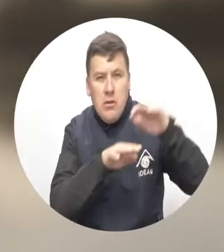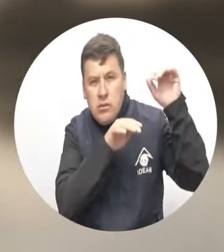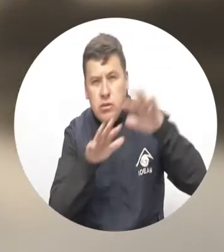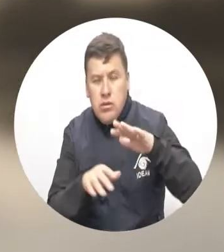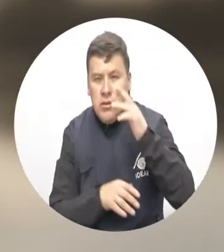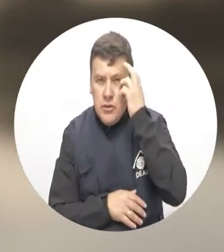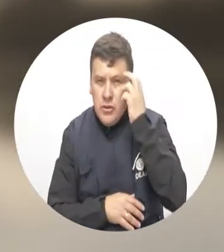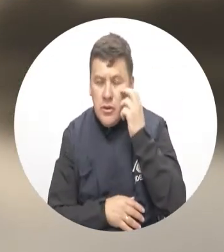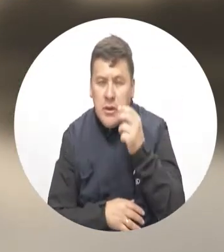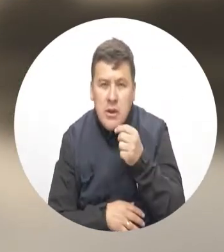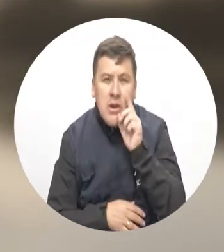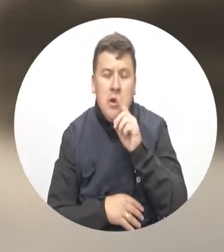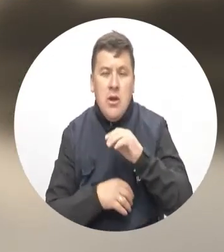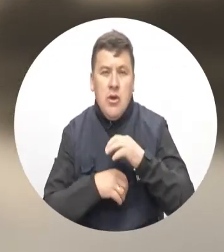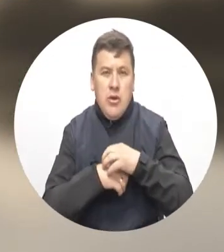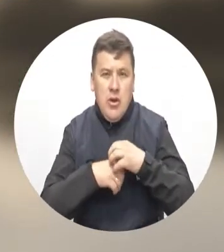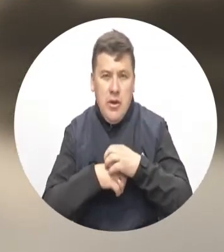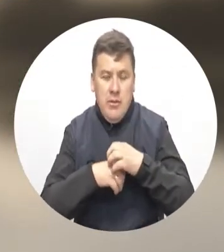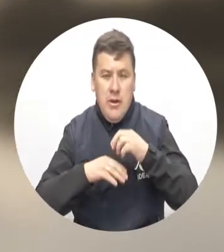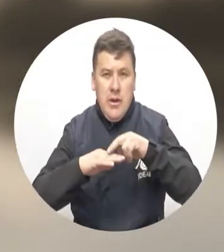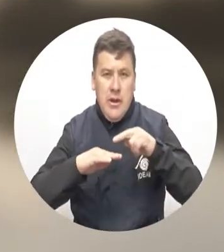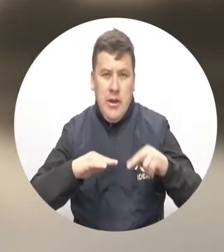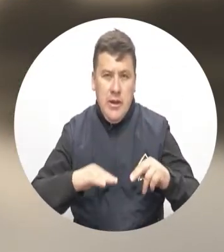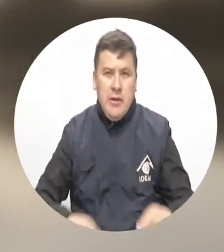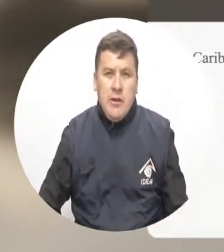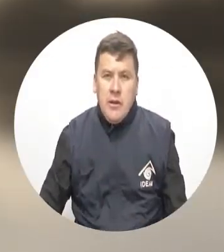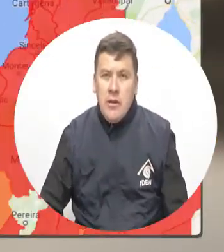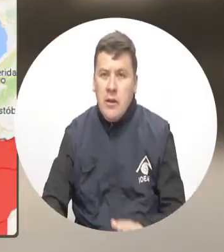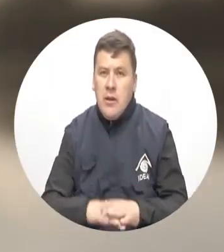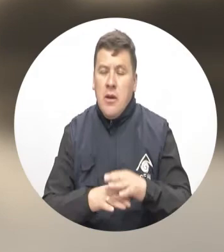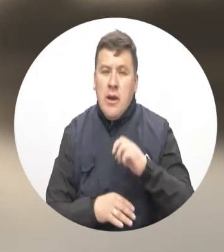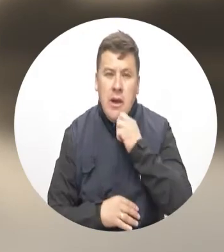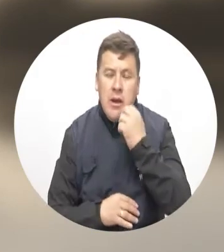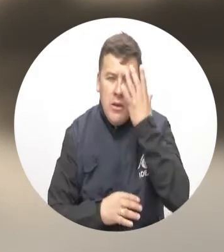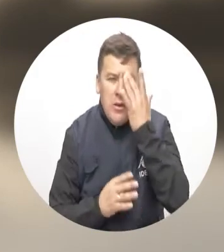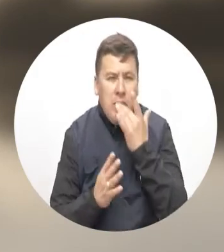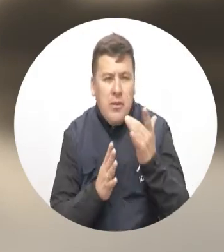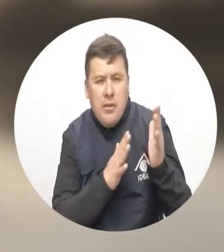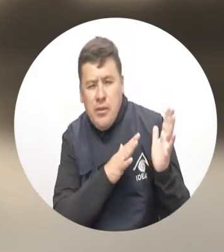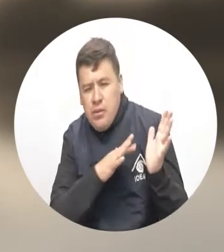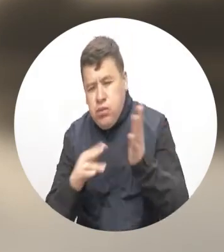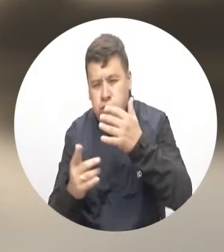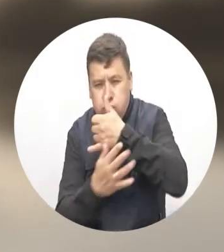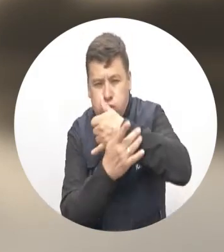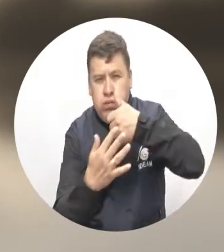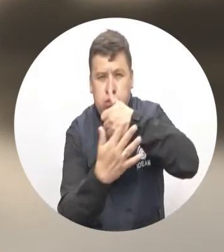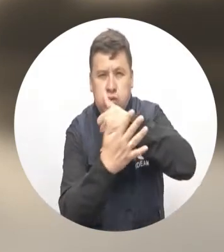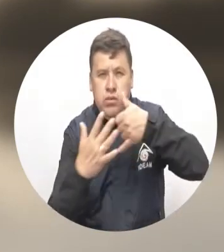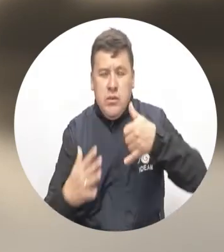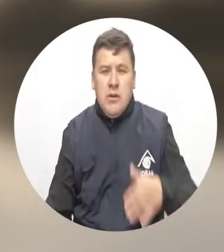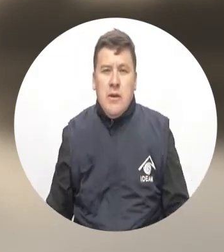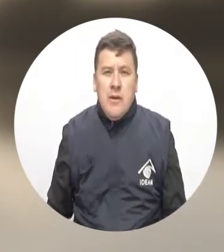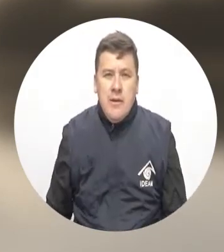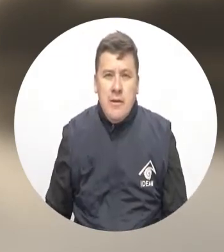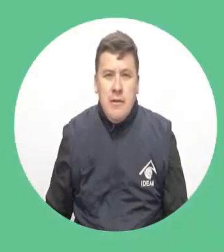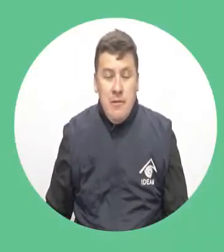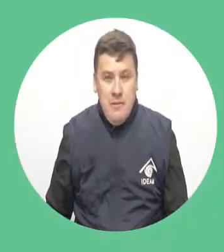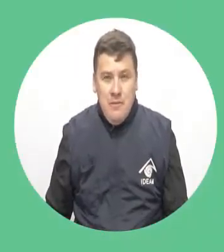derrumbes en el Chocó, Caldas, Tolima y Nariño. Y alerta naranja por oleaje y viento sobre el mar Caribe.